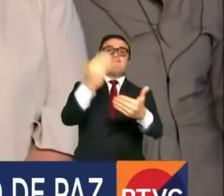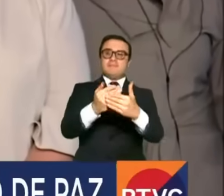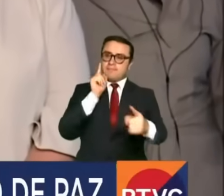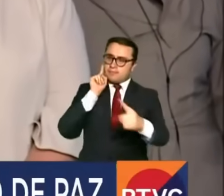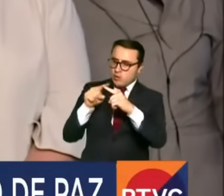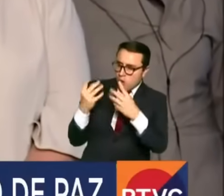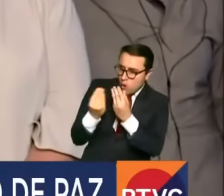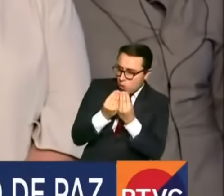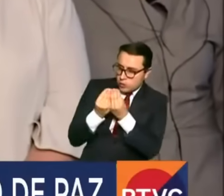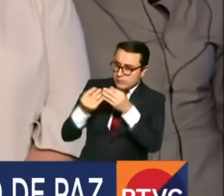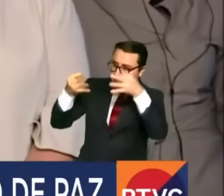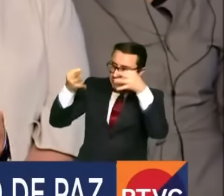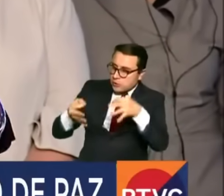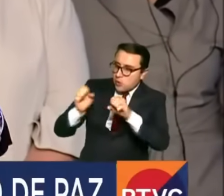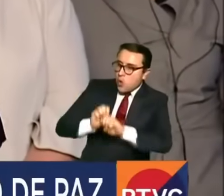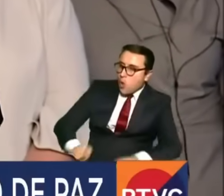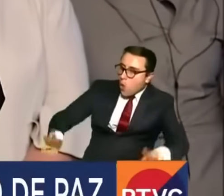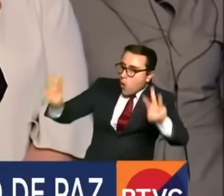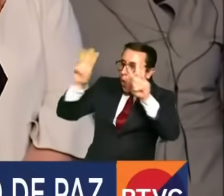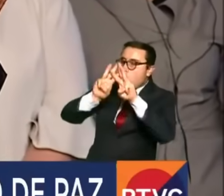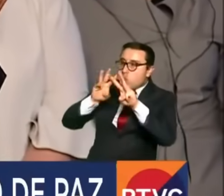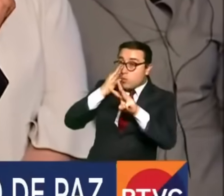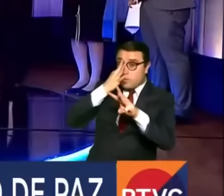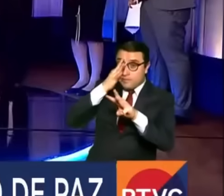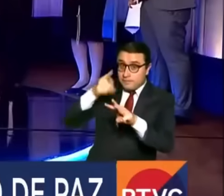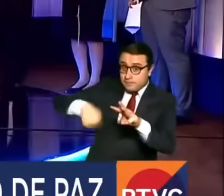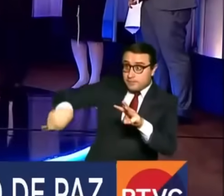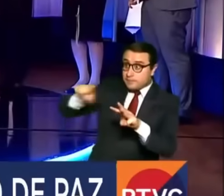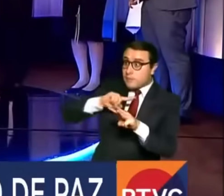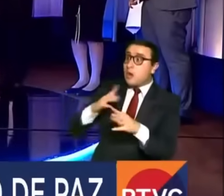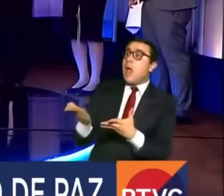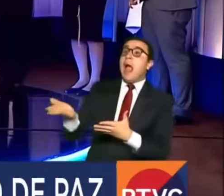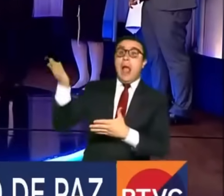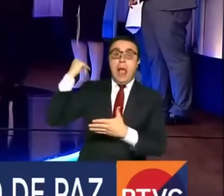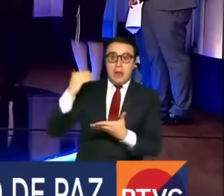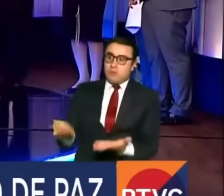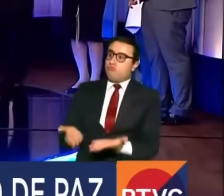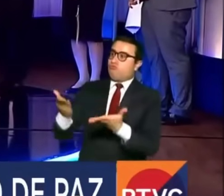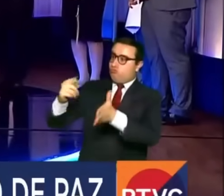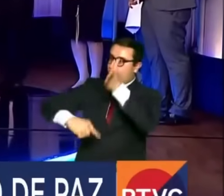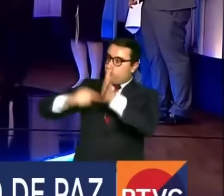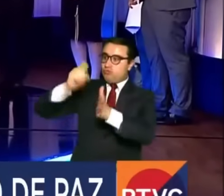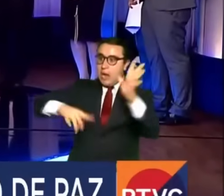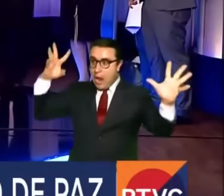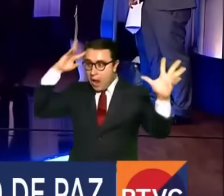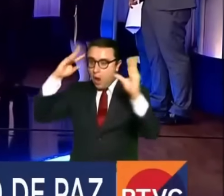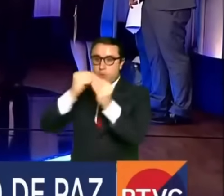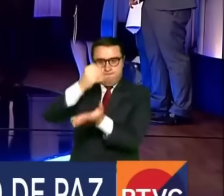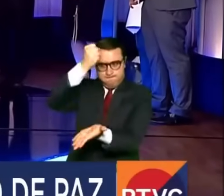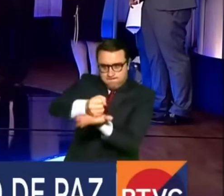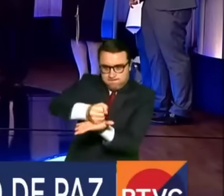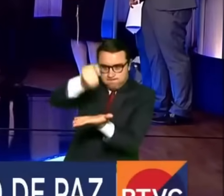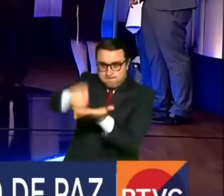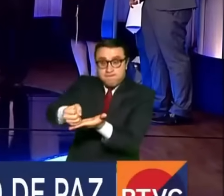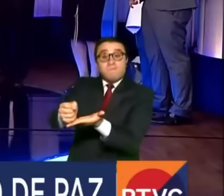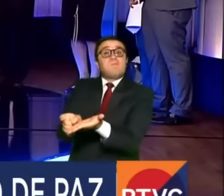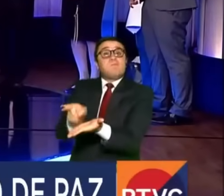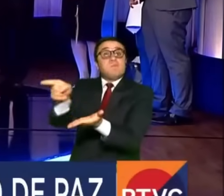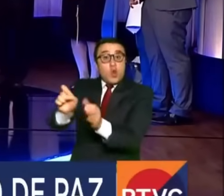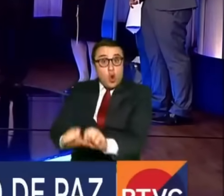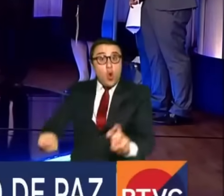el Consejo de Seguridad de Naciones Unidas, ante el cual se declaró el acuerdo, tiene un estatus